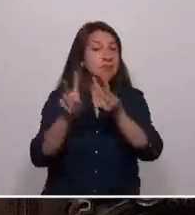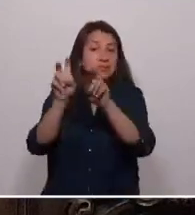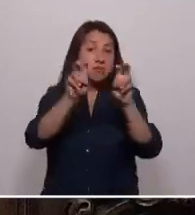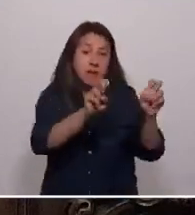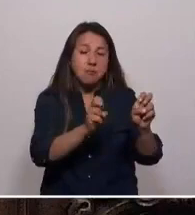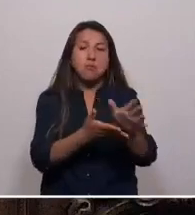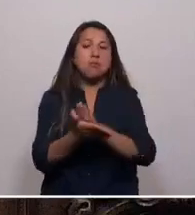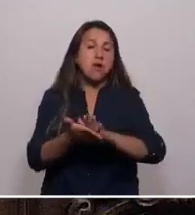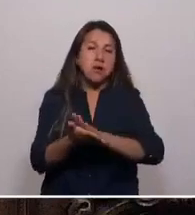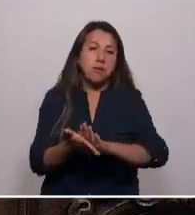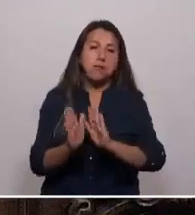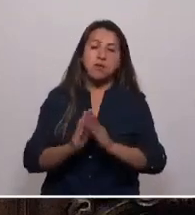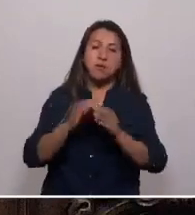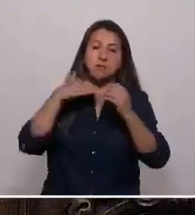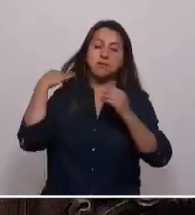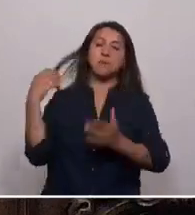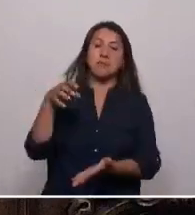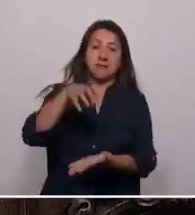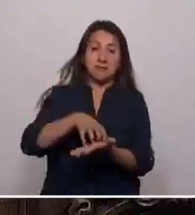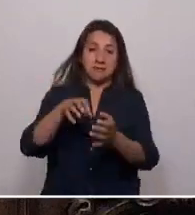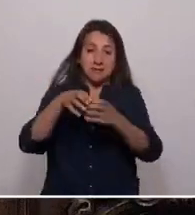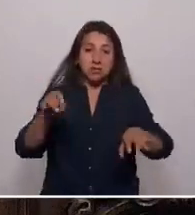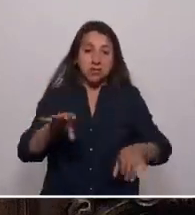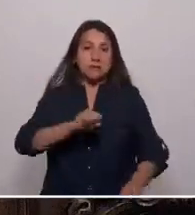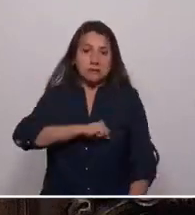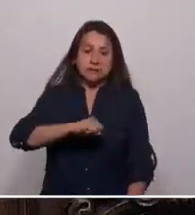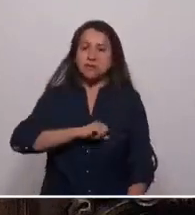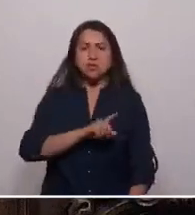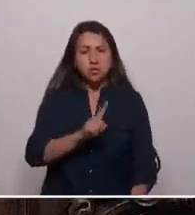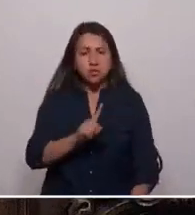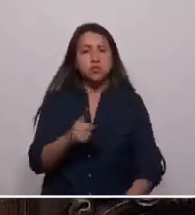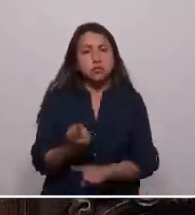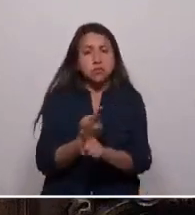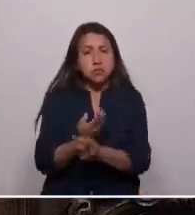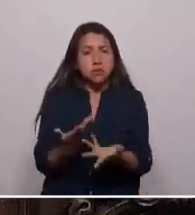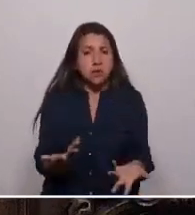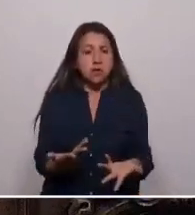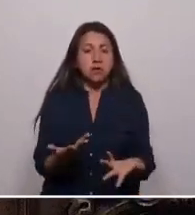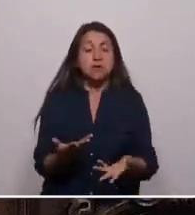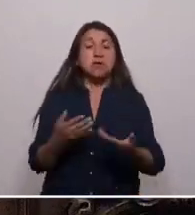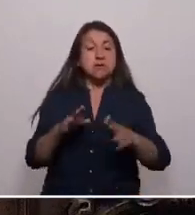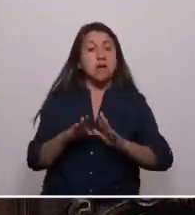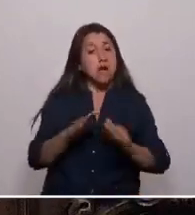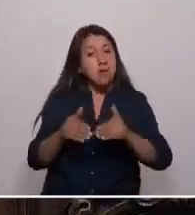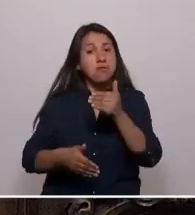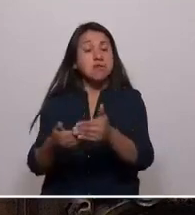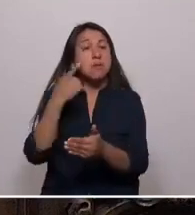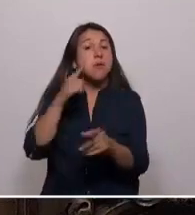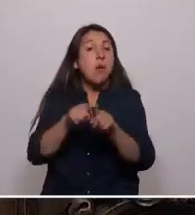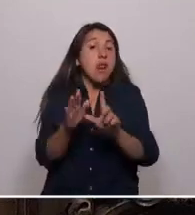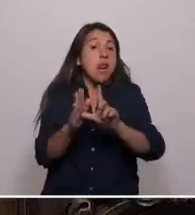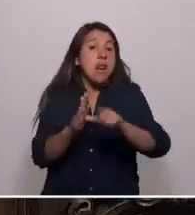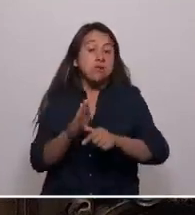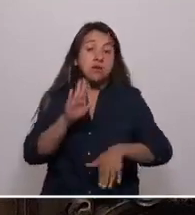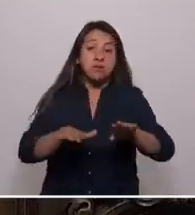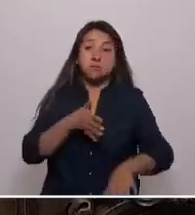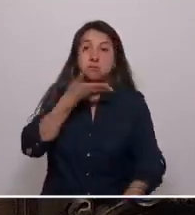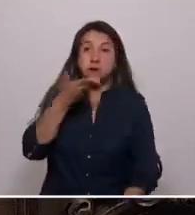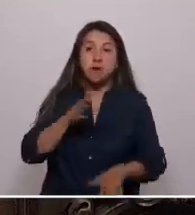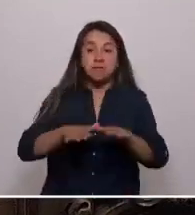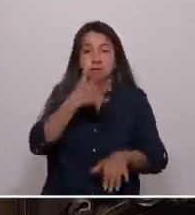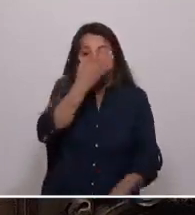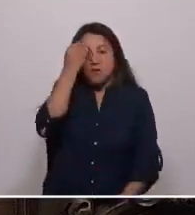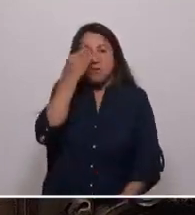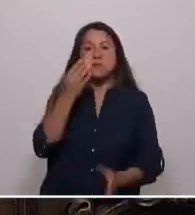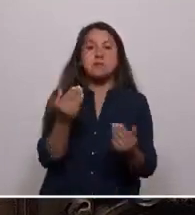como por ejemplo la descentralización, donde si bien hemos avanzado, lo hemos hecho de forma lenta y muchas veces torpe, olvidando que necesitamos